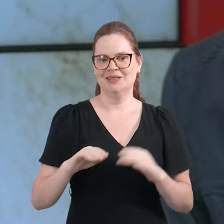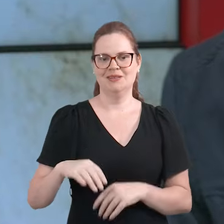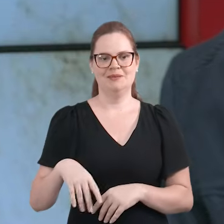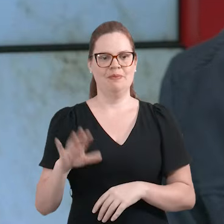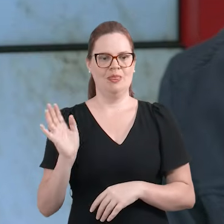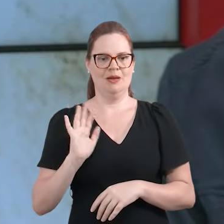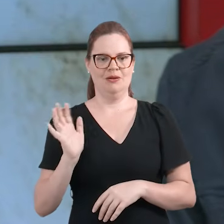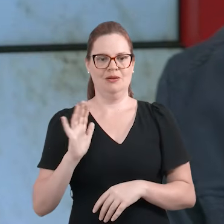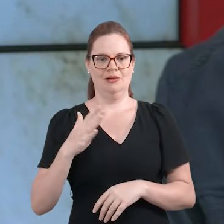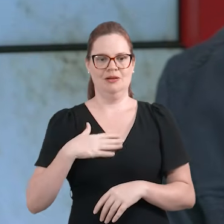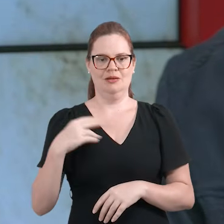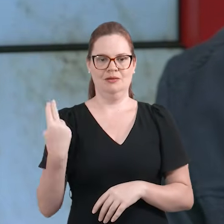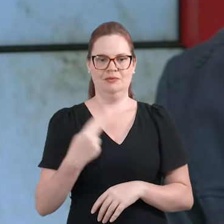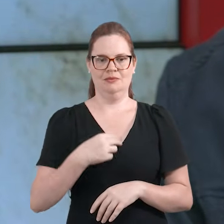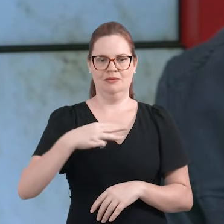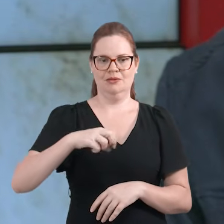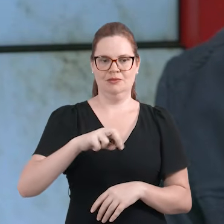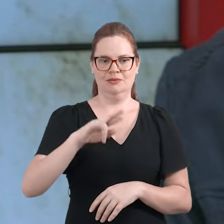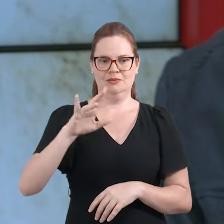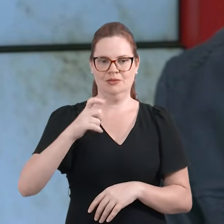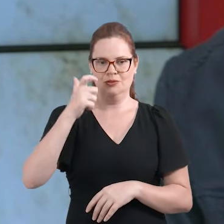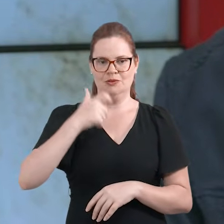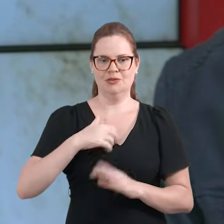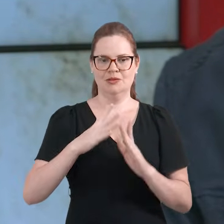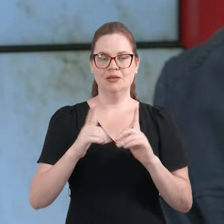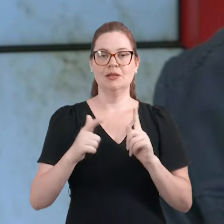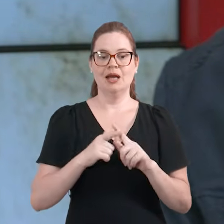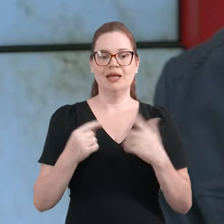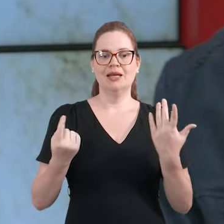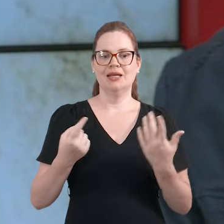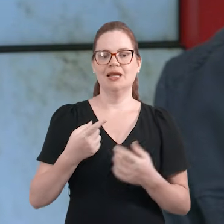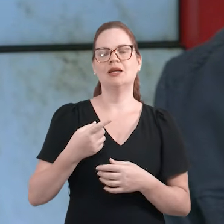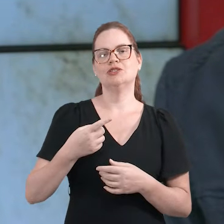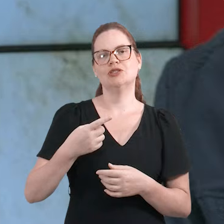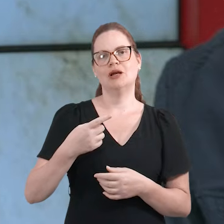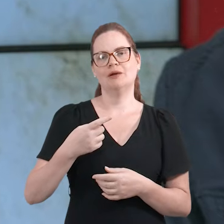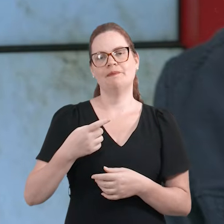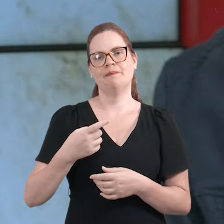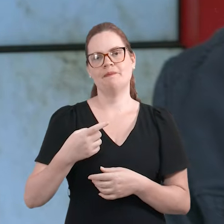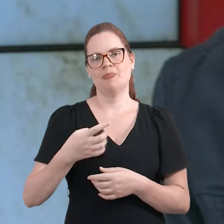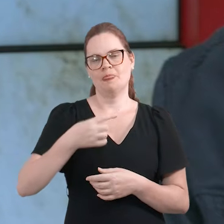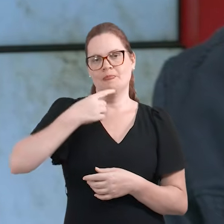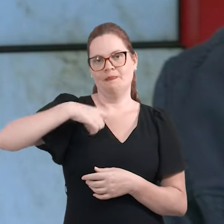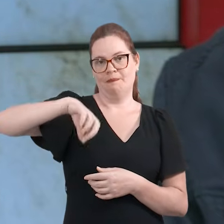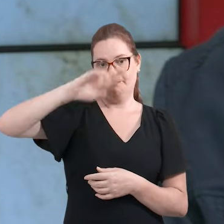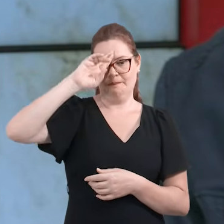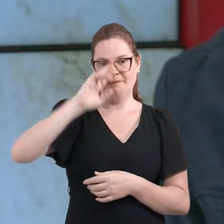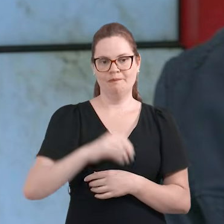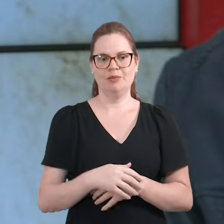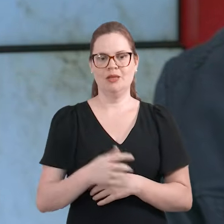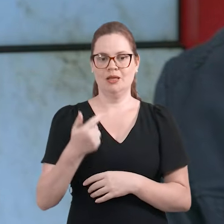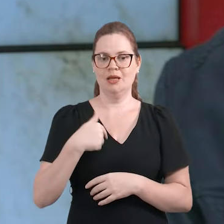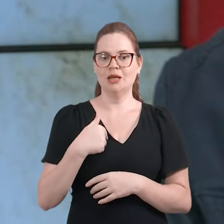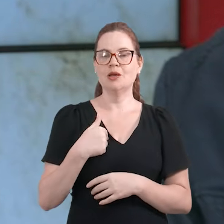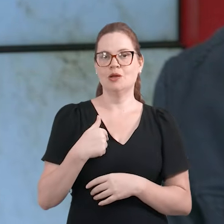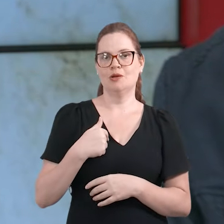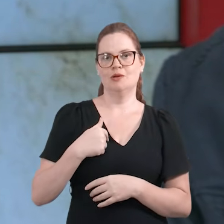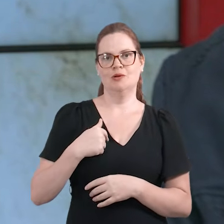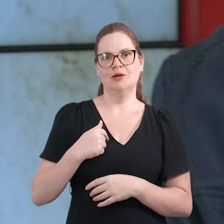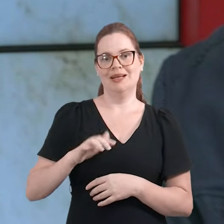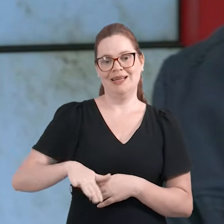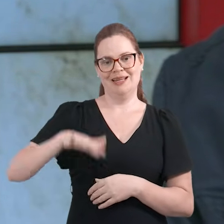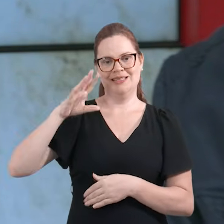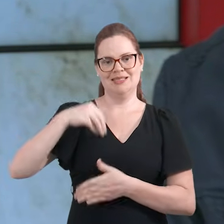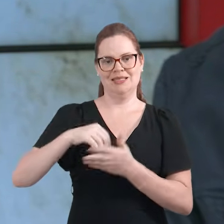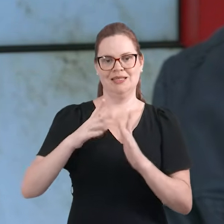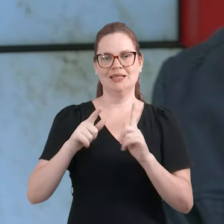Hola, mi nombre es Adeli González Martínez, soy de República Dominicana y bueno, nacer en la obra tiene